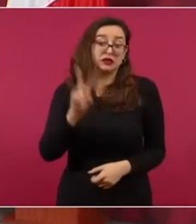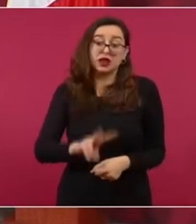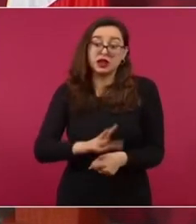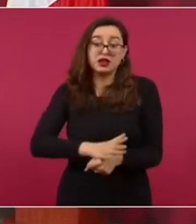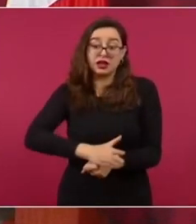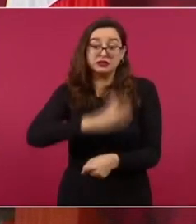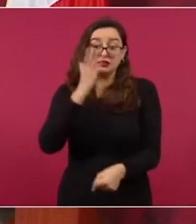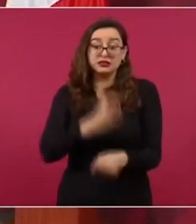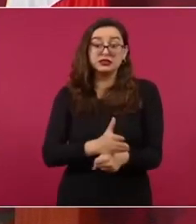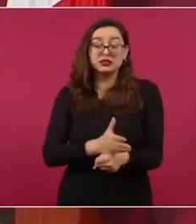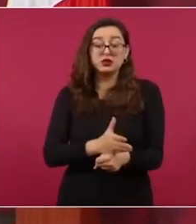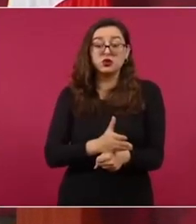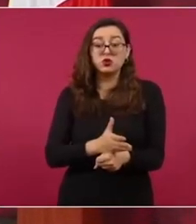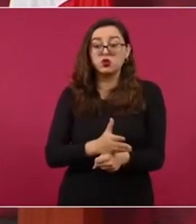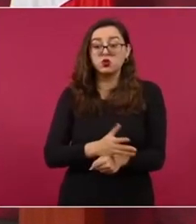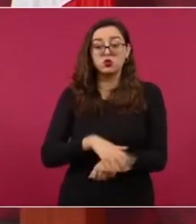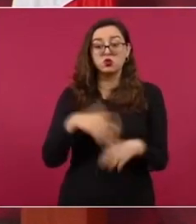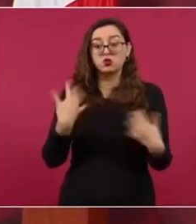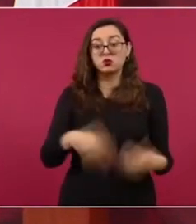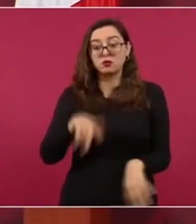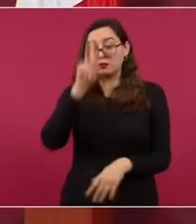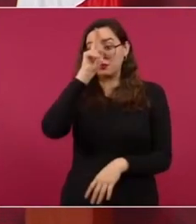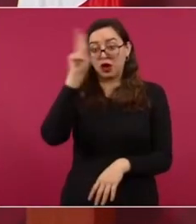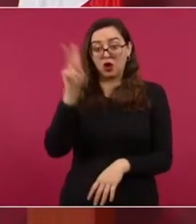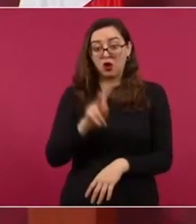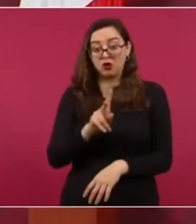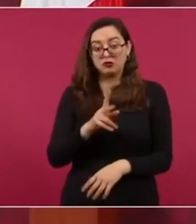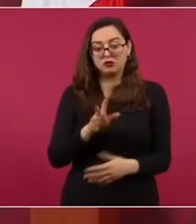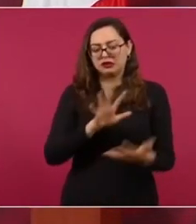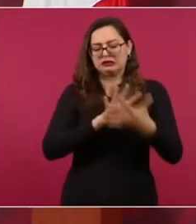es la peor cárcel.